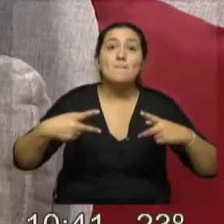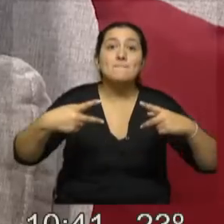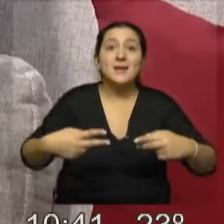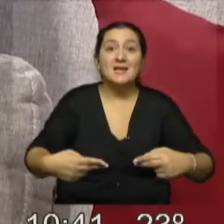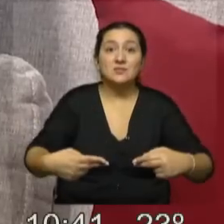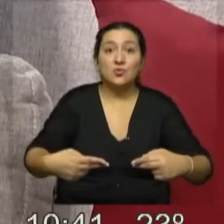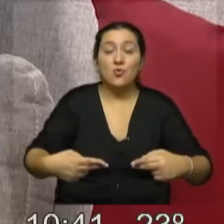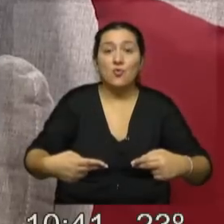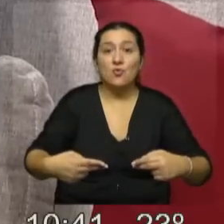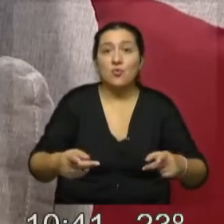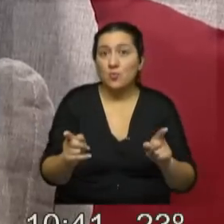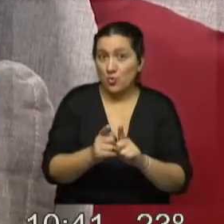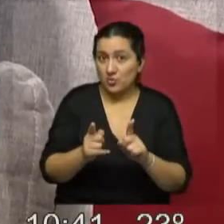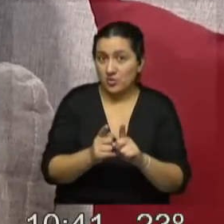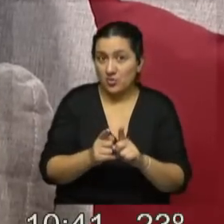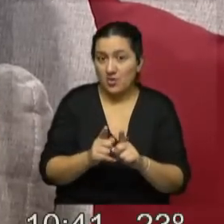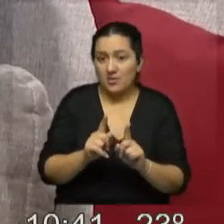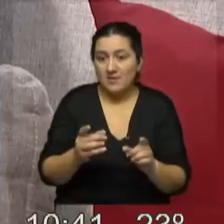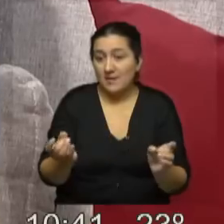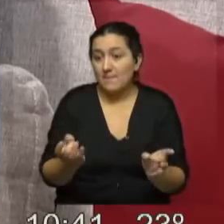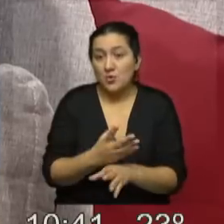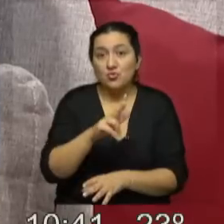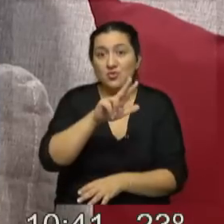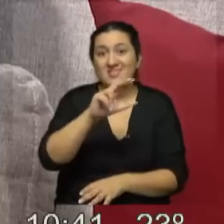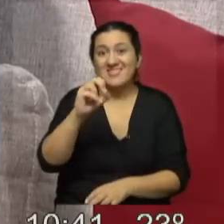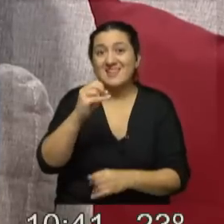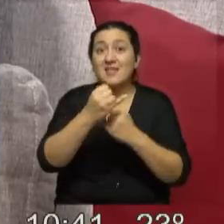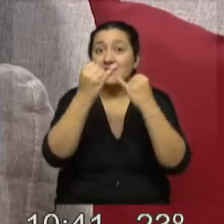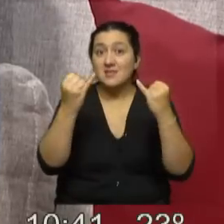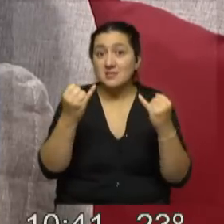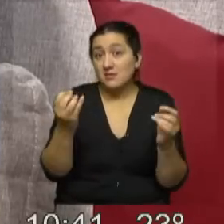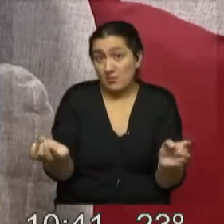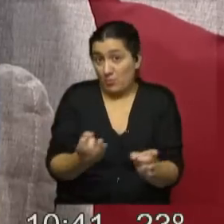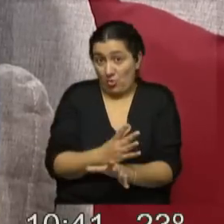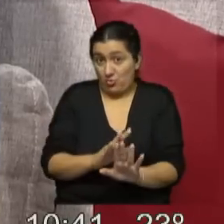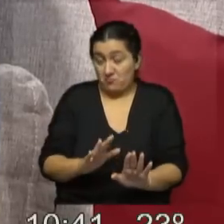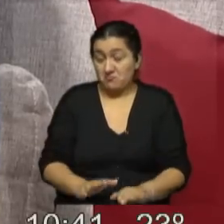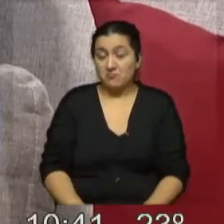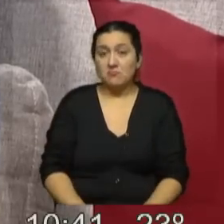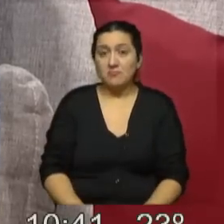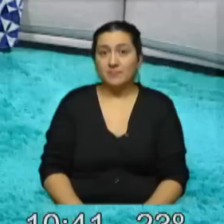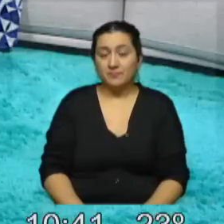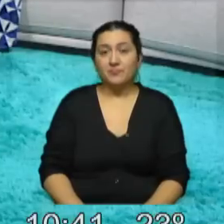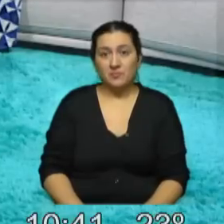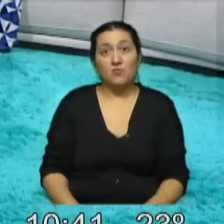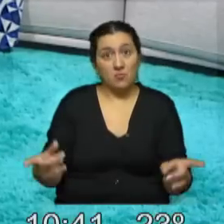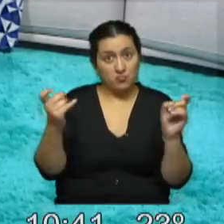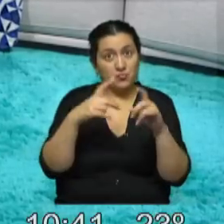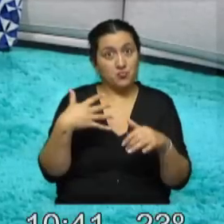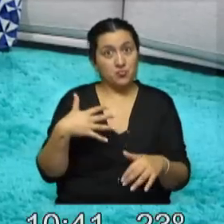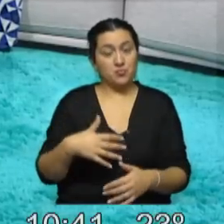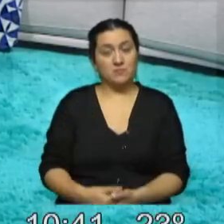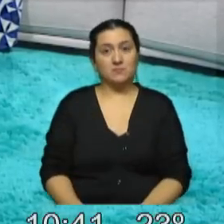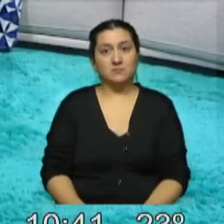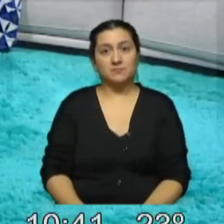un plazo muy corto Tenía que estar pronto en 30 días y quedó pronto un viaje fue un viaje